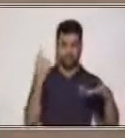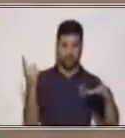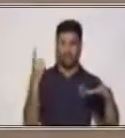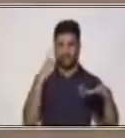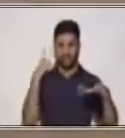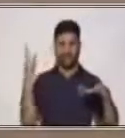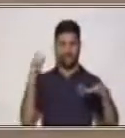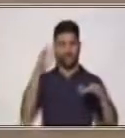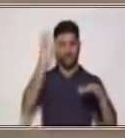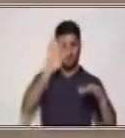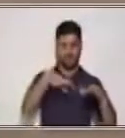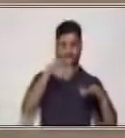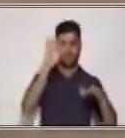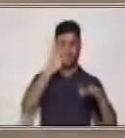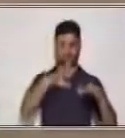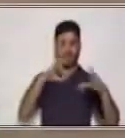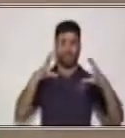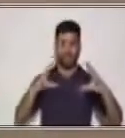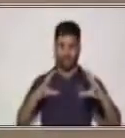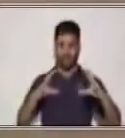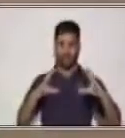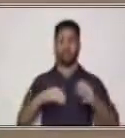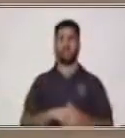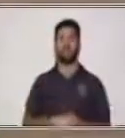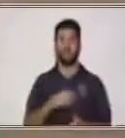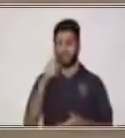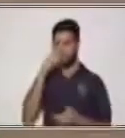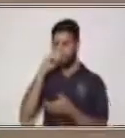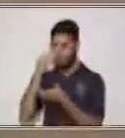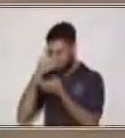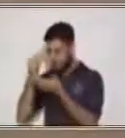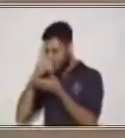cerdito? Entonces le decía,